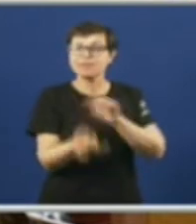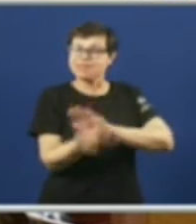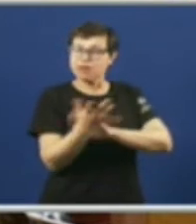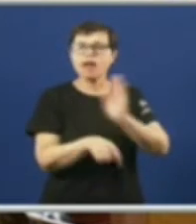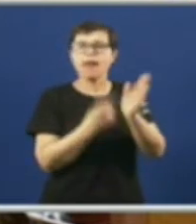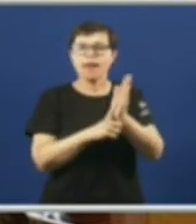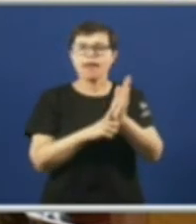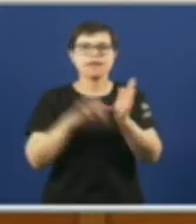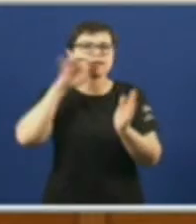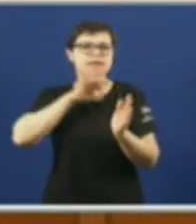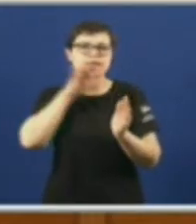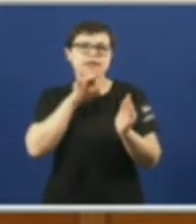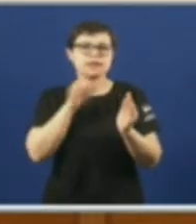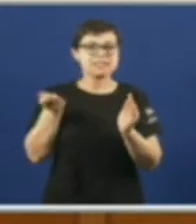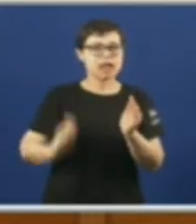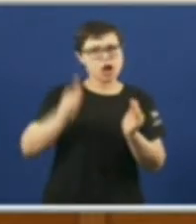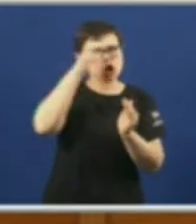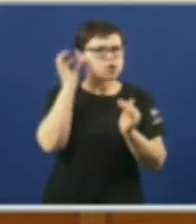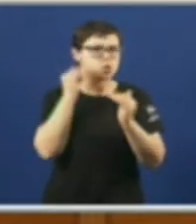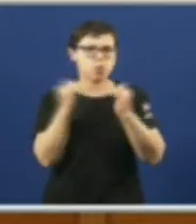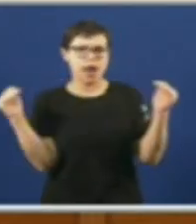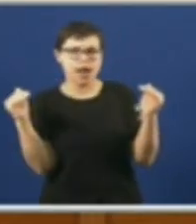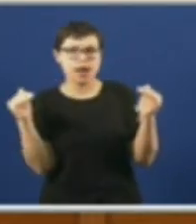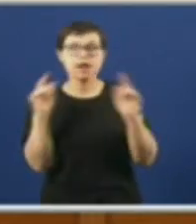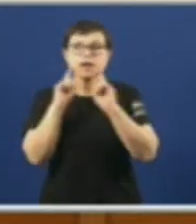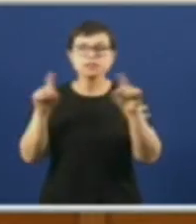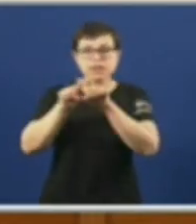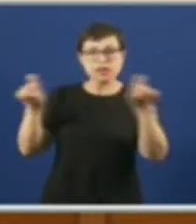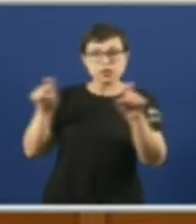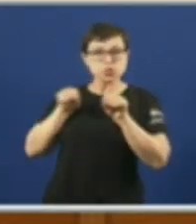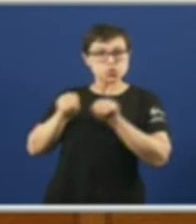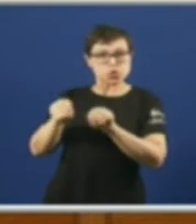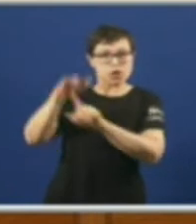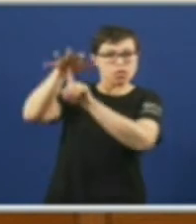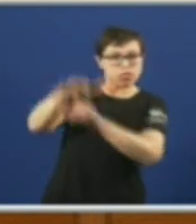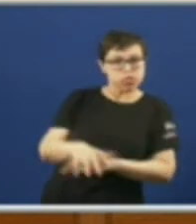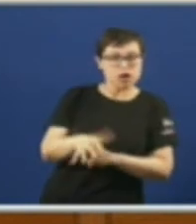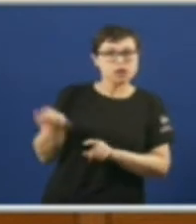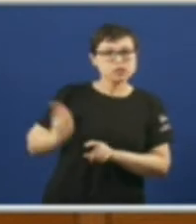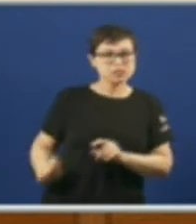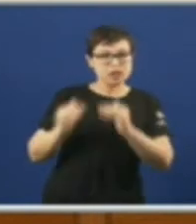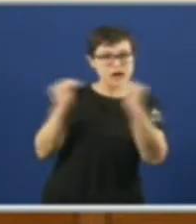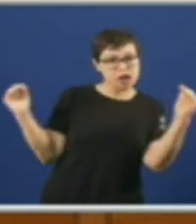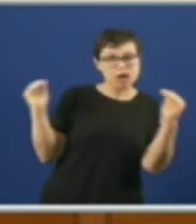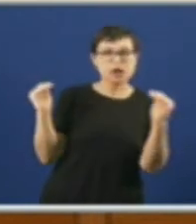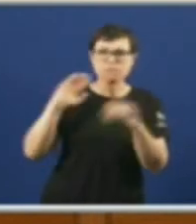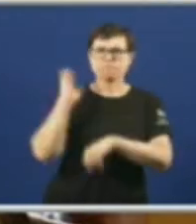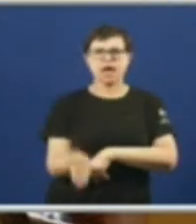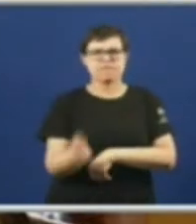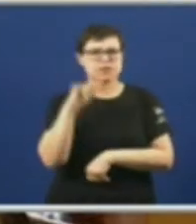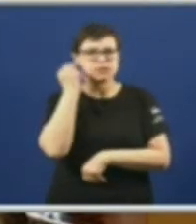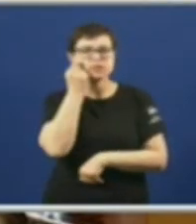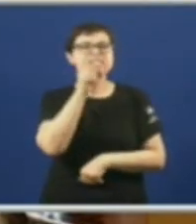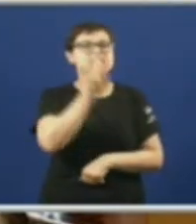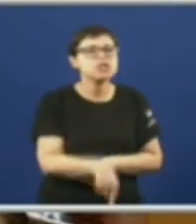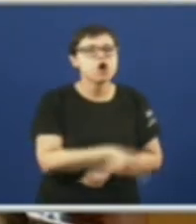por a igualdade salarial e sancionar as empresas que incumpran o principio de igual salario, igual traballo. Está de acordo,